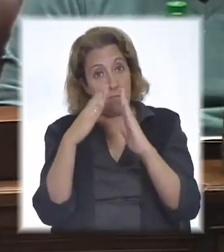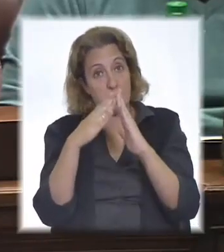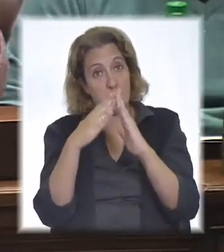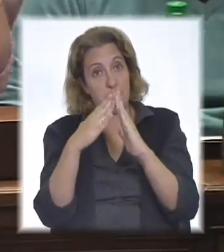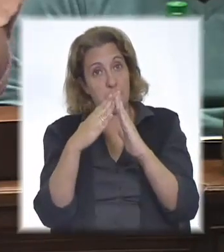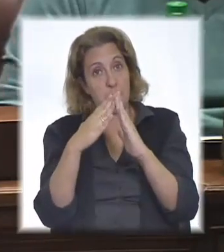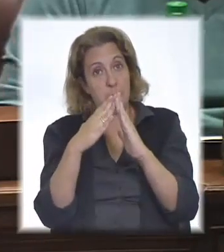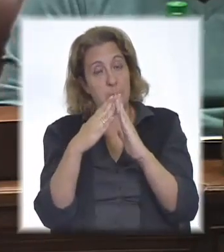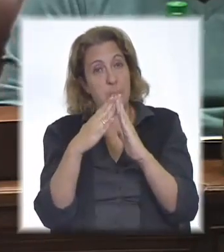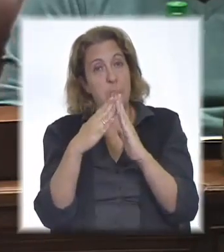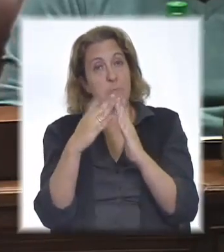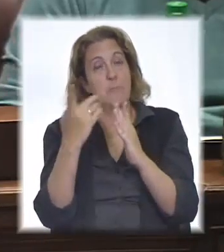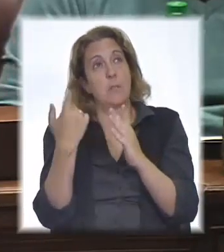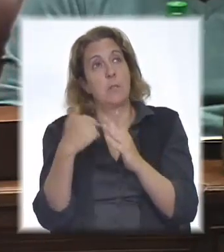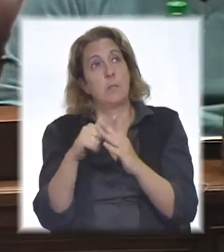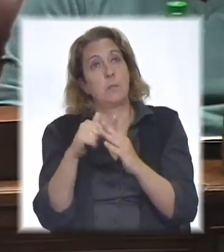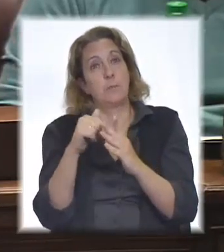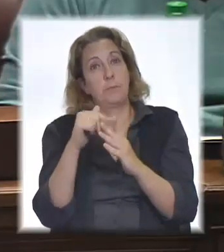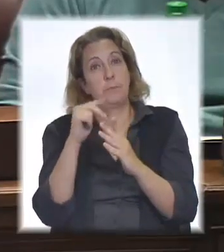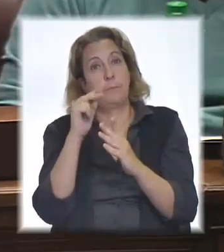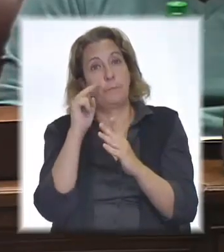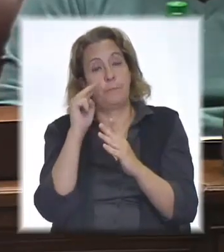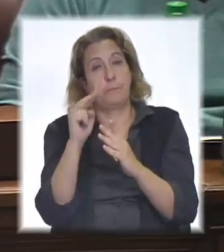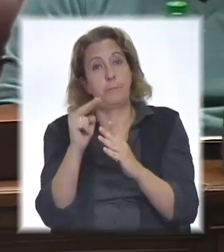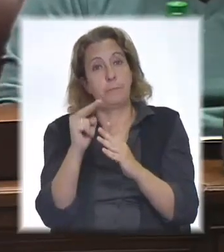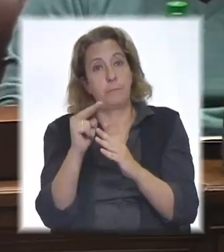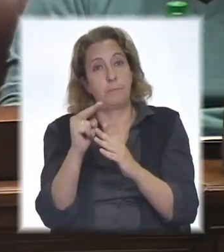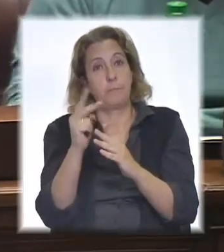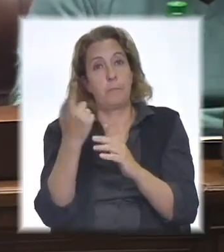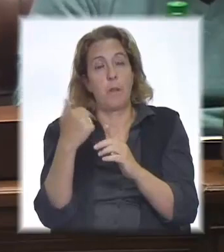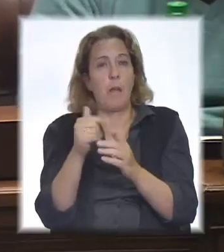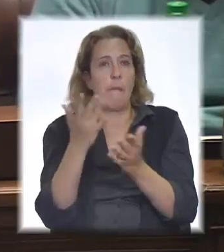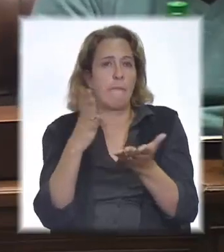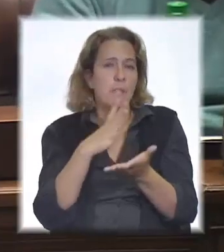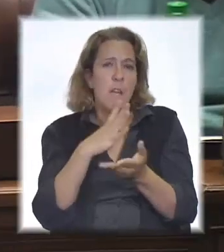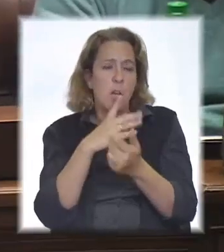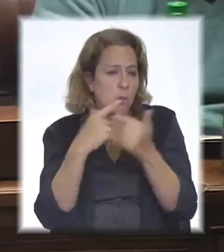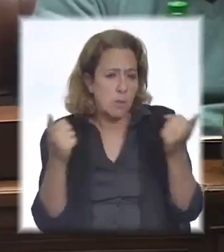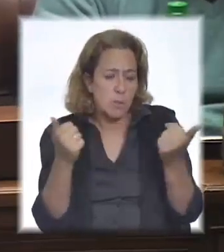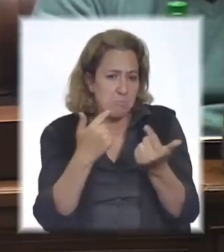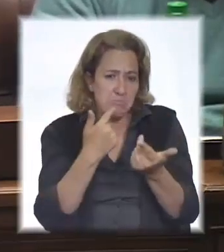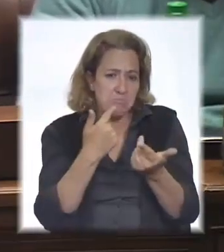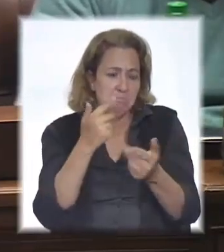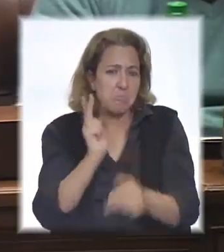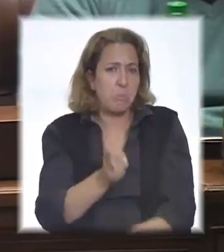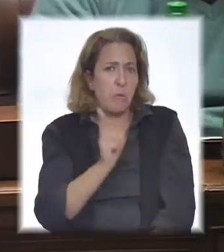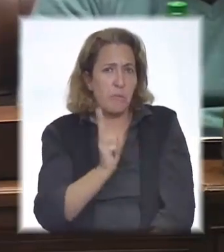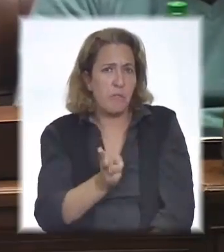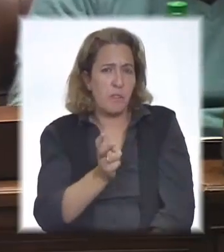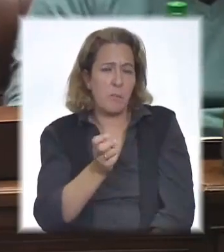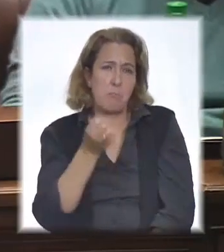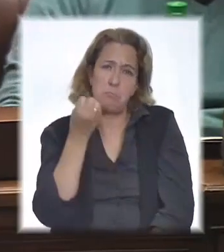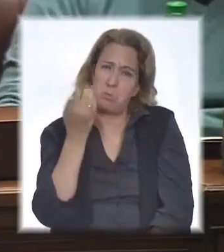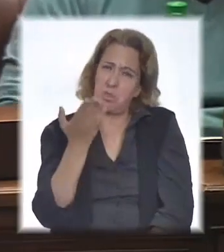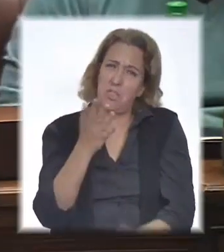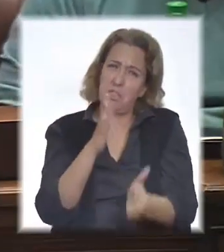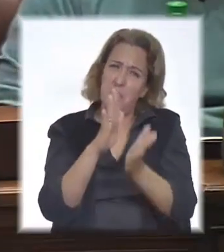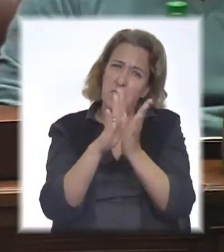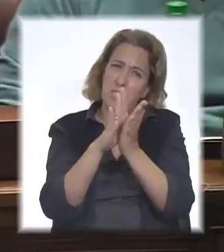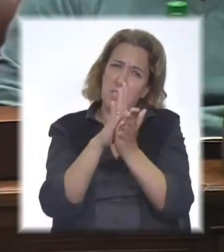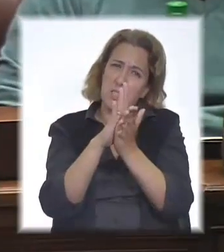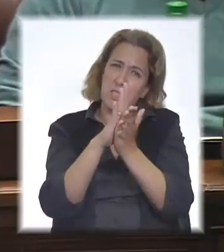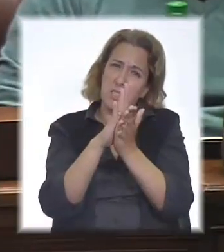y de repente uno se enteraba de chicos que esos libros estaban prohibidos y no entendía bien por qué un libro de poesía